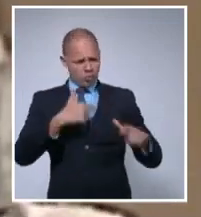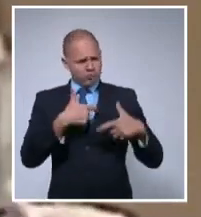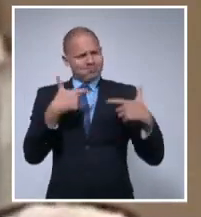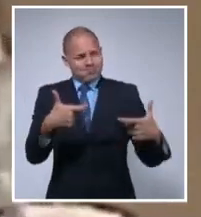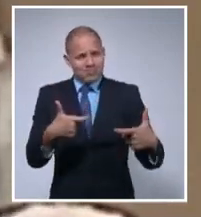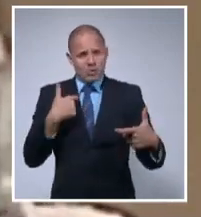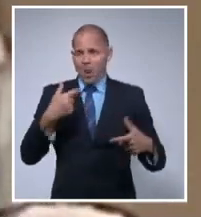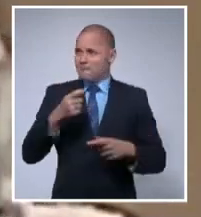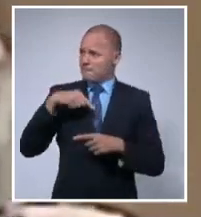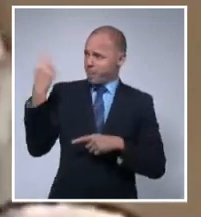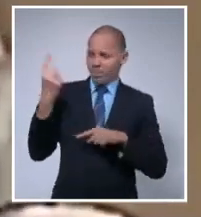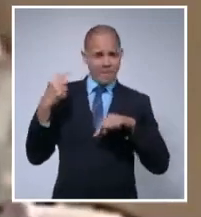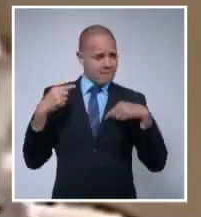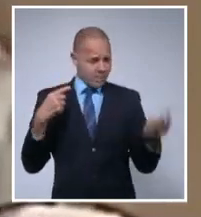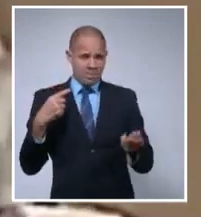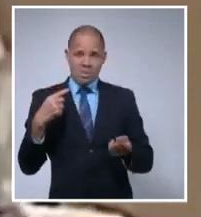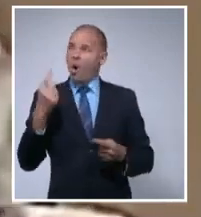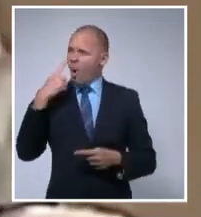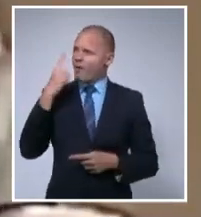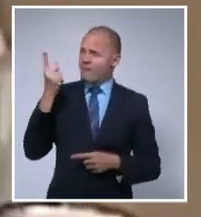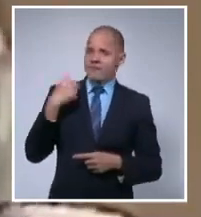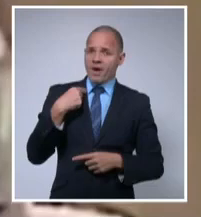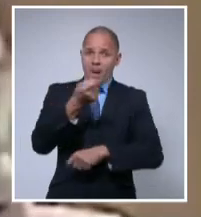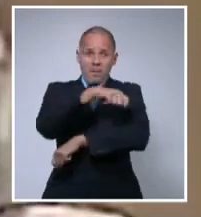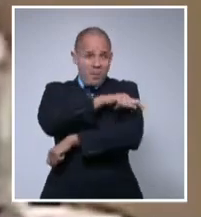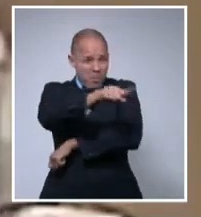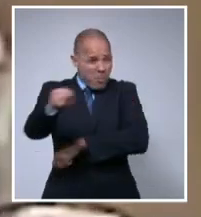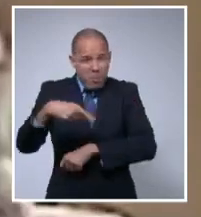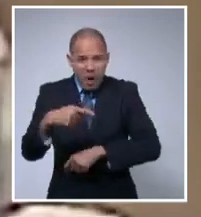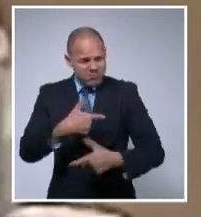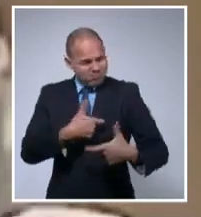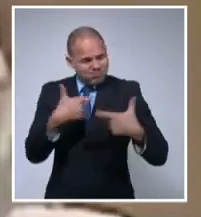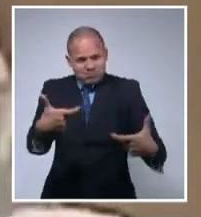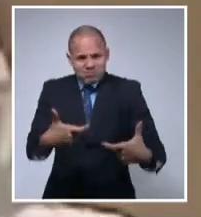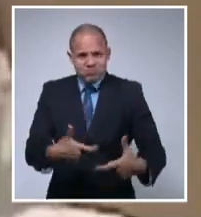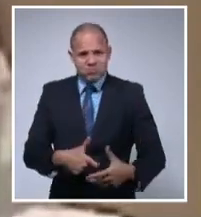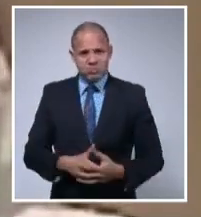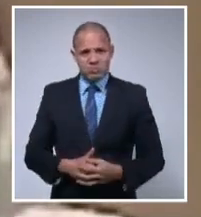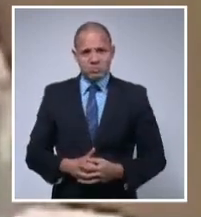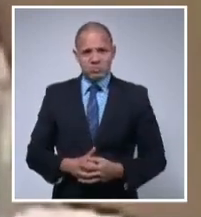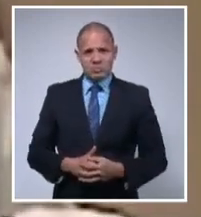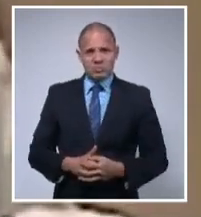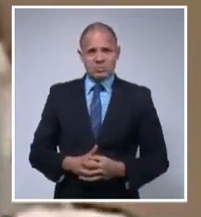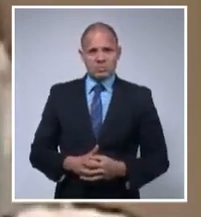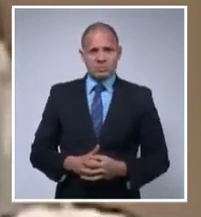Entonces van a ver lo que es un pueblo dispuesto a luchar. No tiene ningún derecho a subestimar.